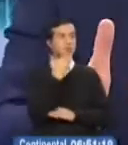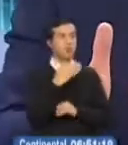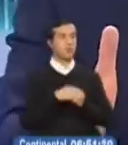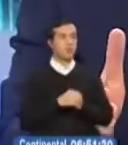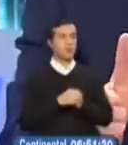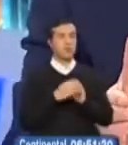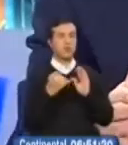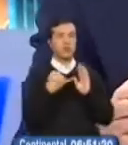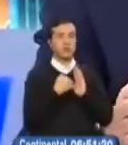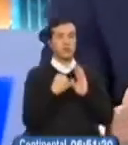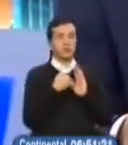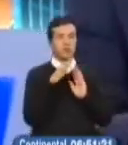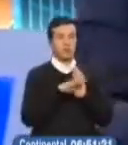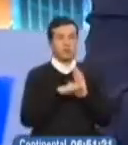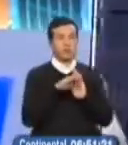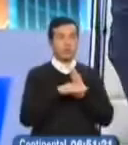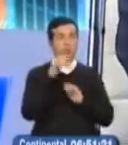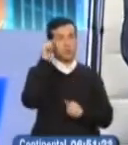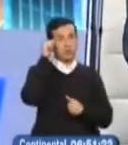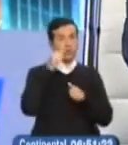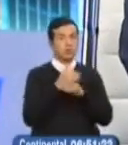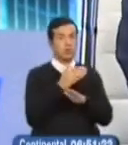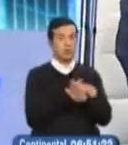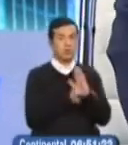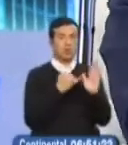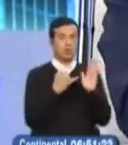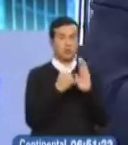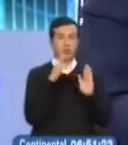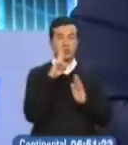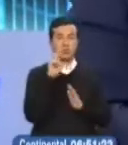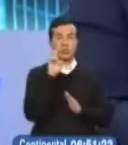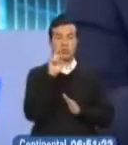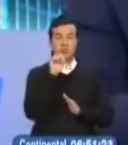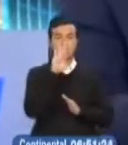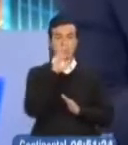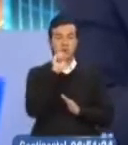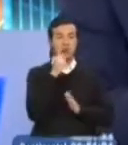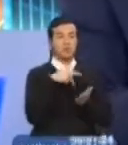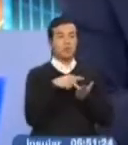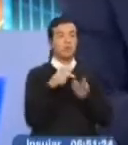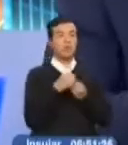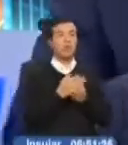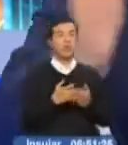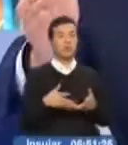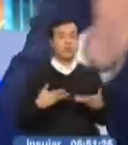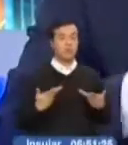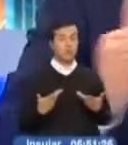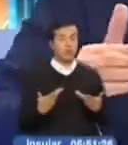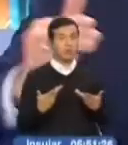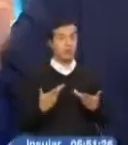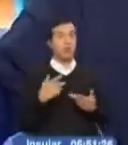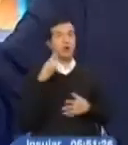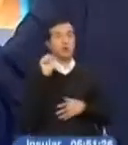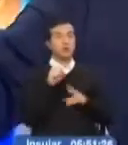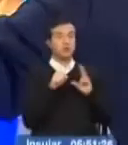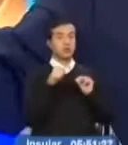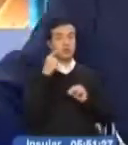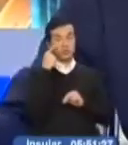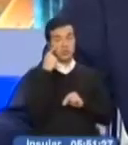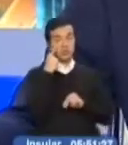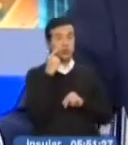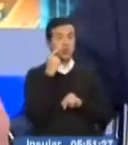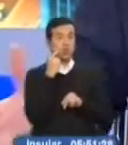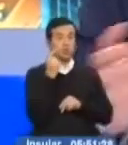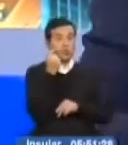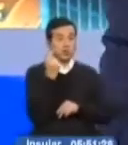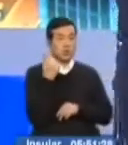un impuesto mínimo. Recordemos que el anticipo del impuesto a la renta hoy se pagaba sin perjuicio de que se tenga o no se tenga utilidad al final